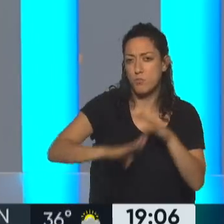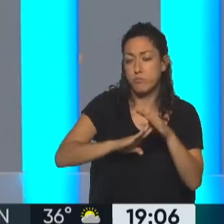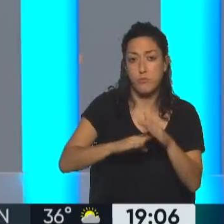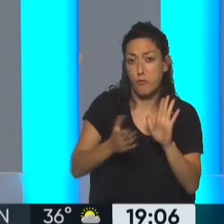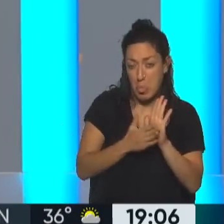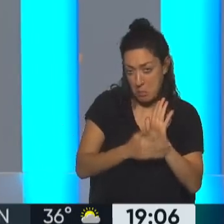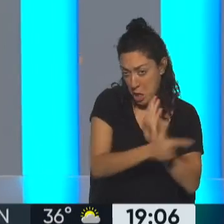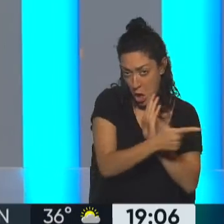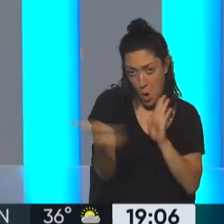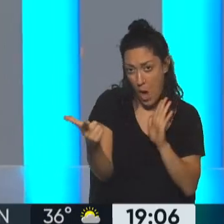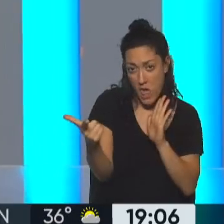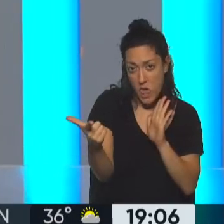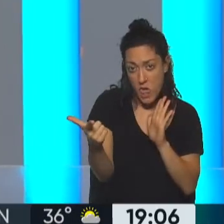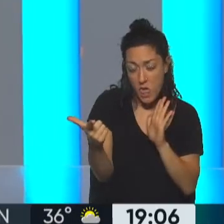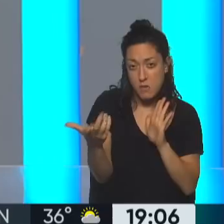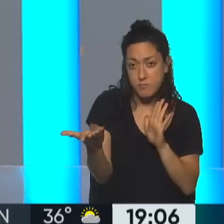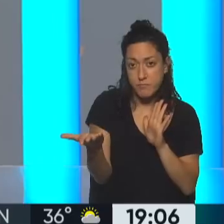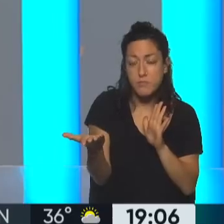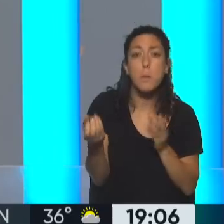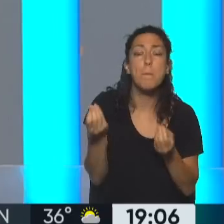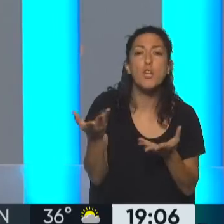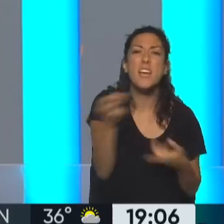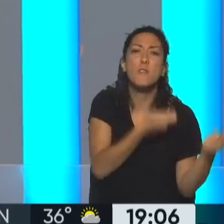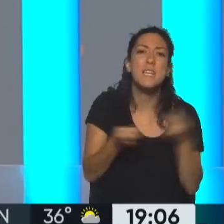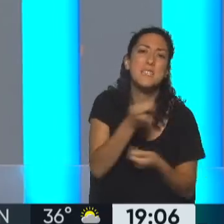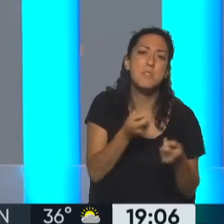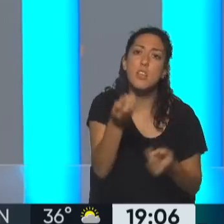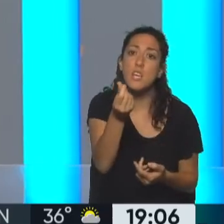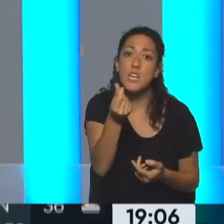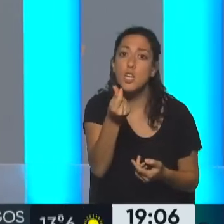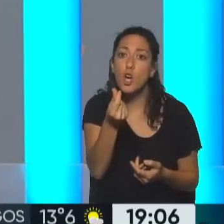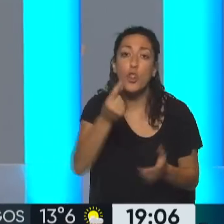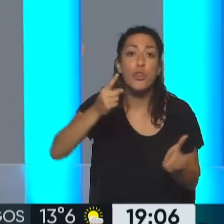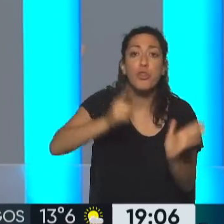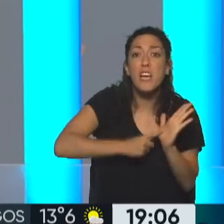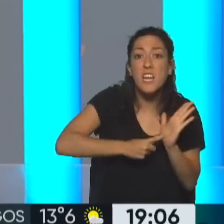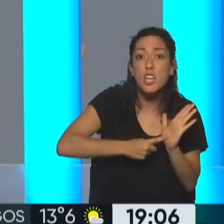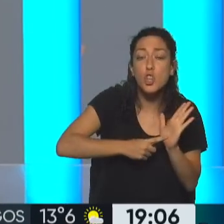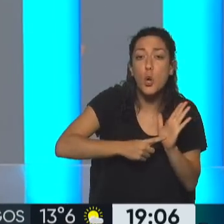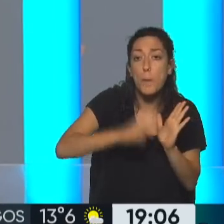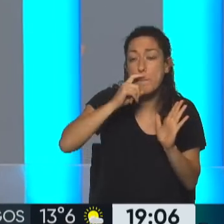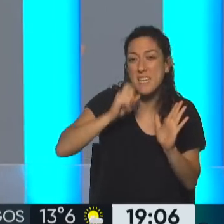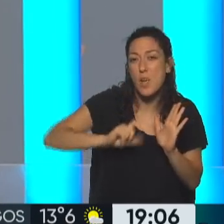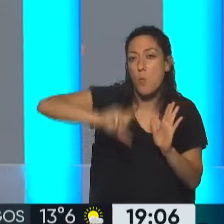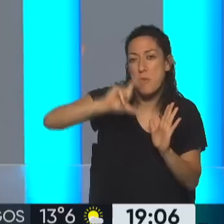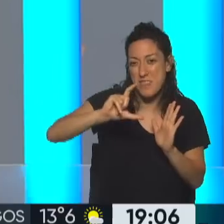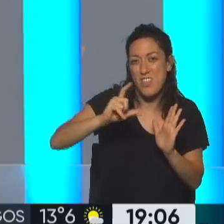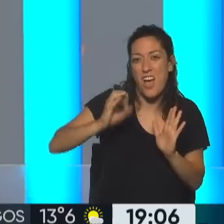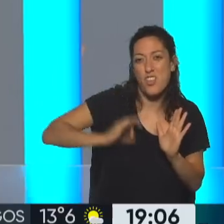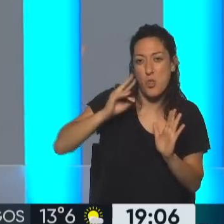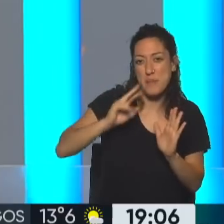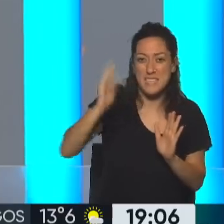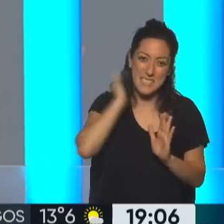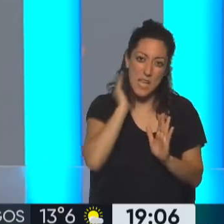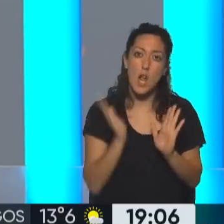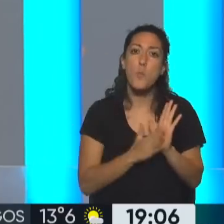fundamentos. Pongámonos a pensar mínimamente que los fondos coparticipables siempre fueron distribuidos por decreto, los aumentó Mauricio Macri en el año 2016, con el